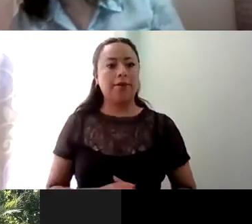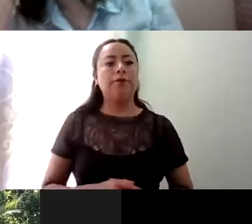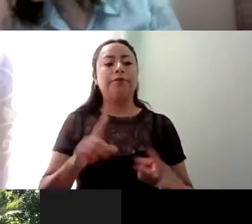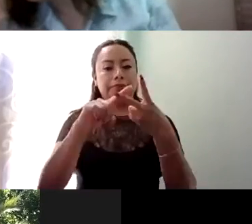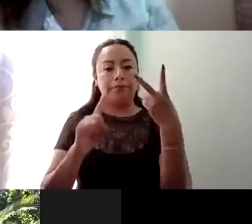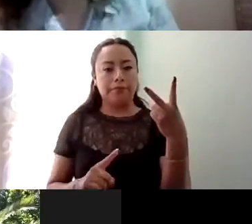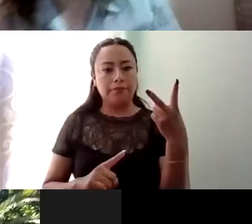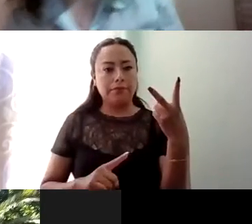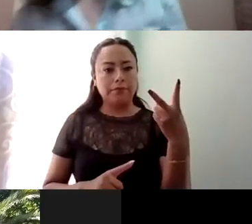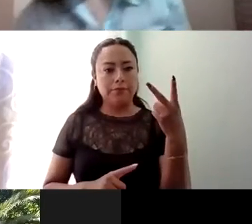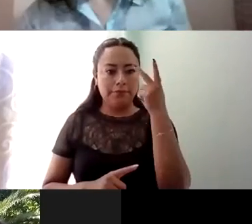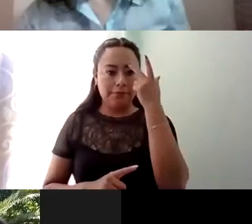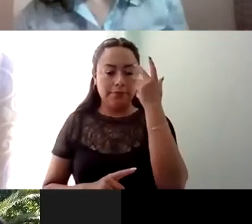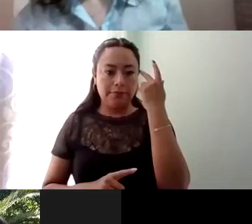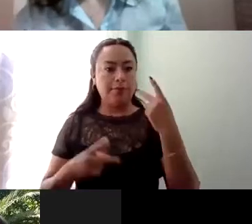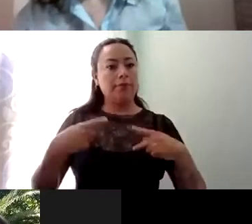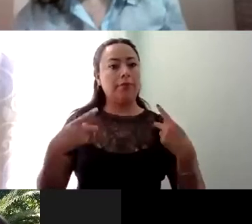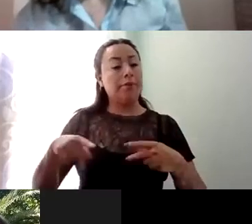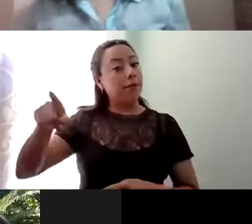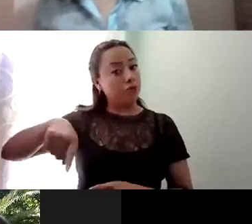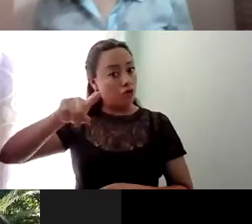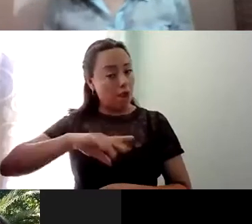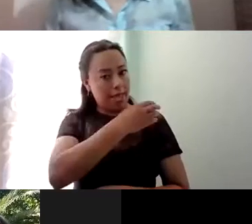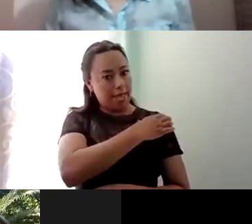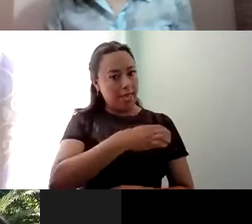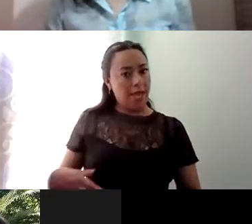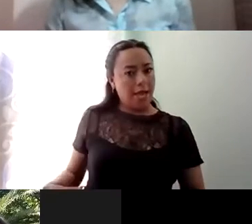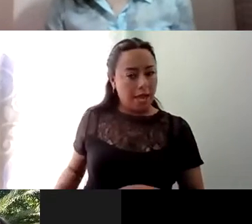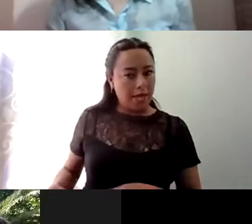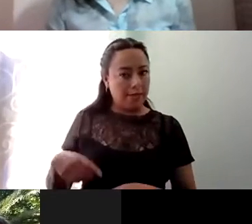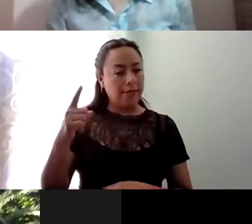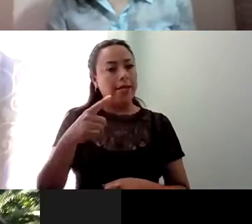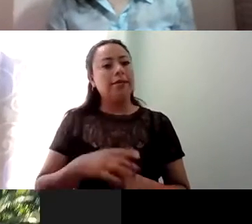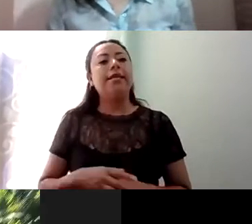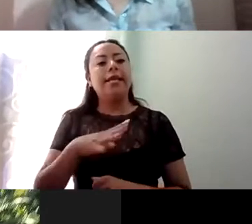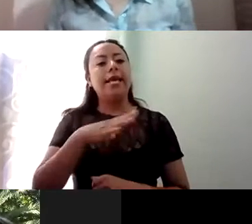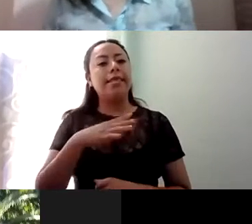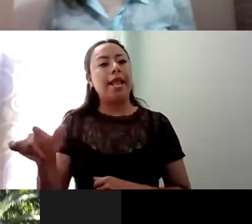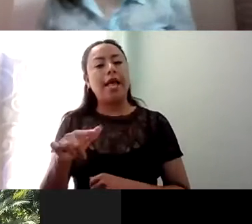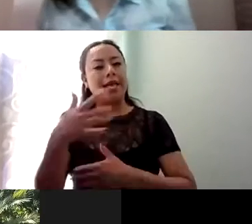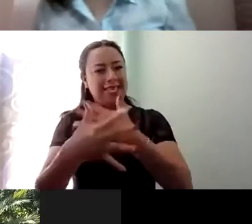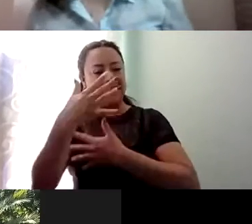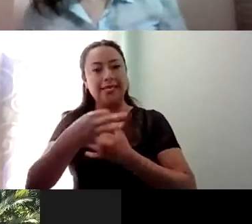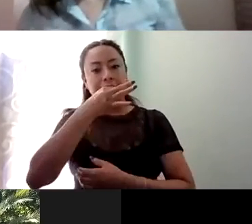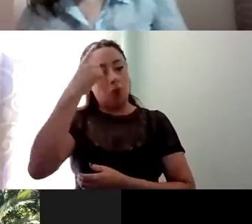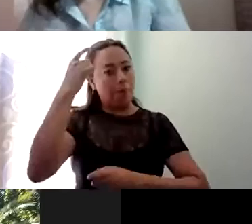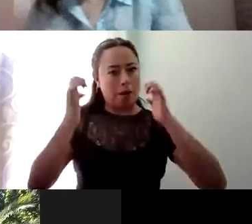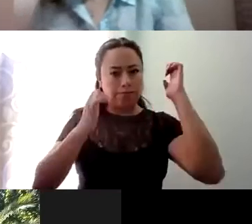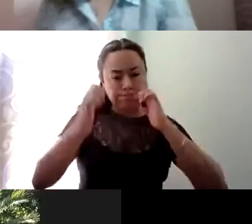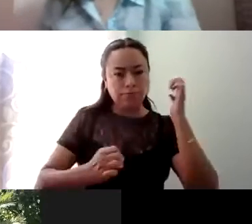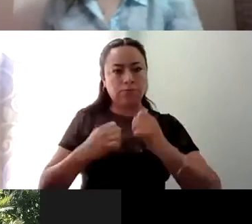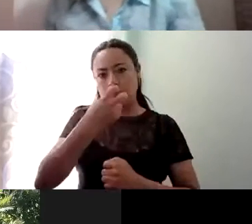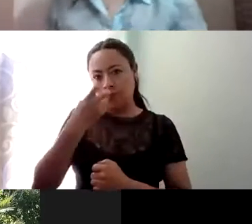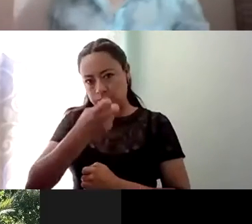Segundo, la persona candidata a la reelección contará con 15 minutos para exponer de forma oral a las diputadas y